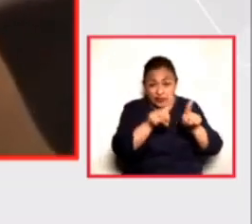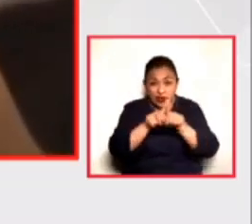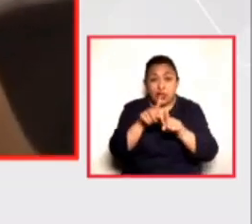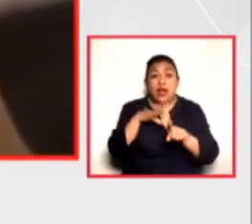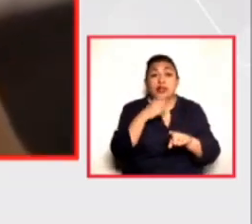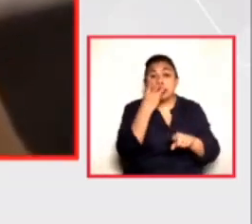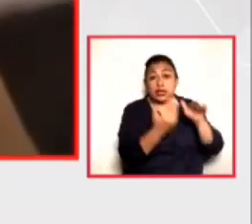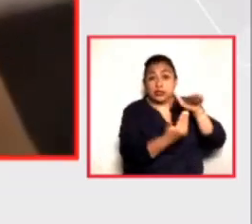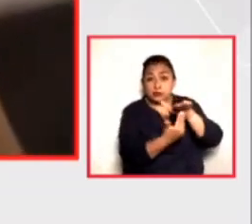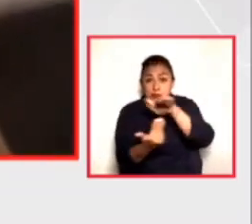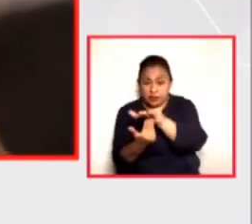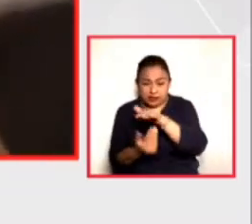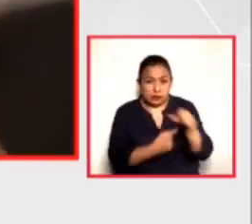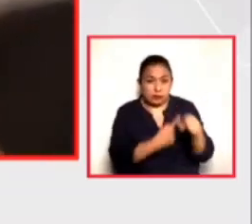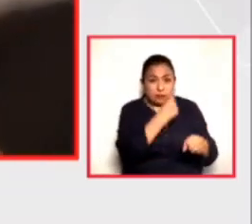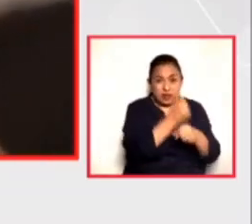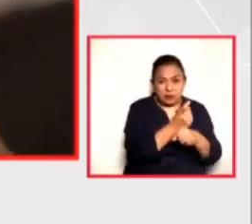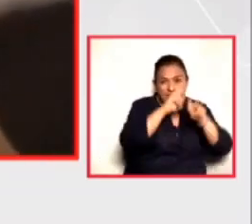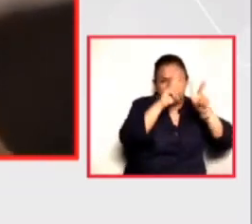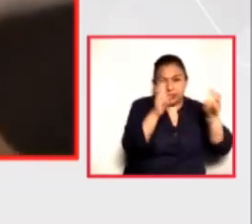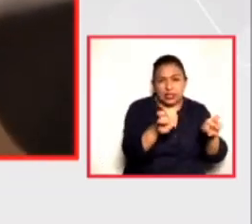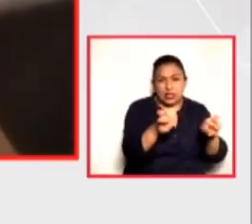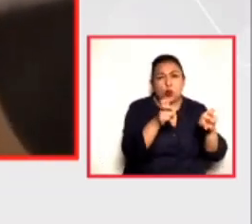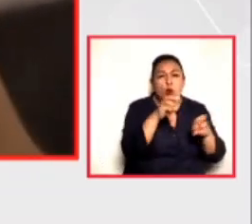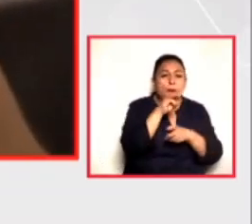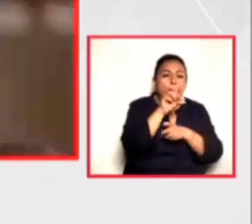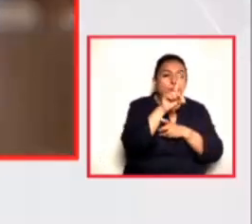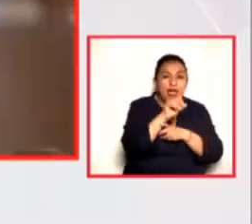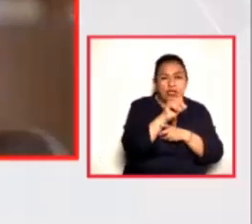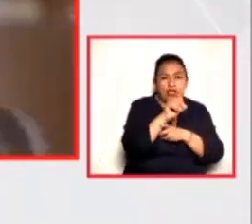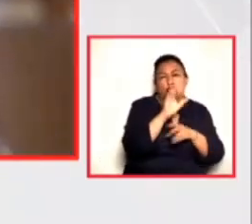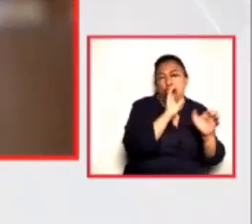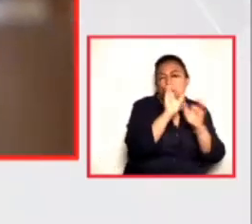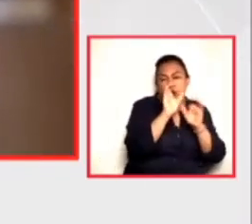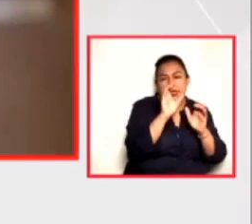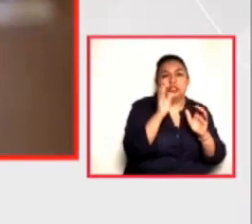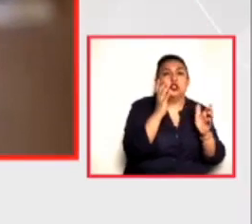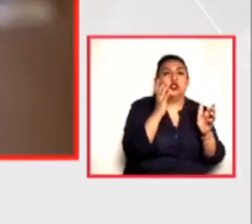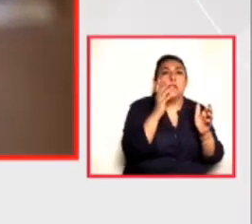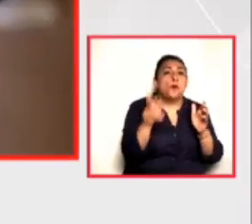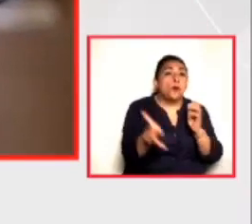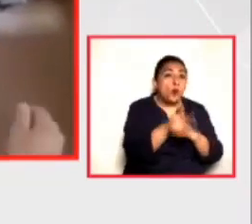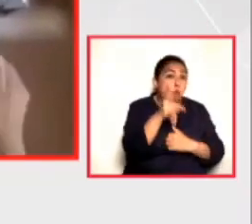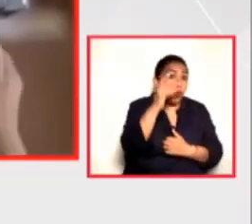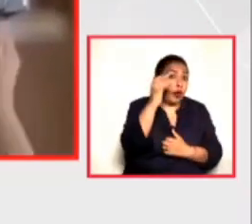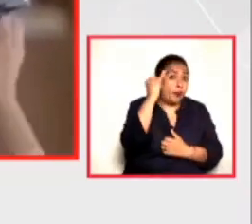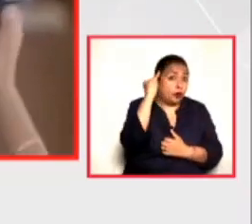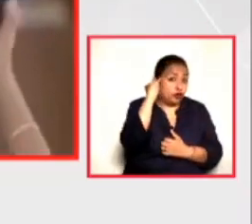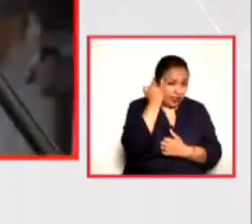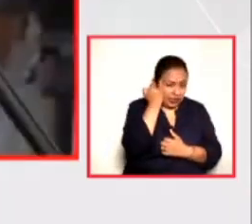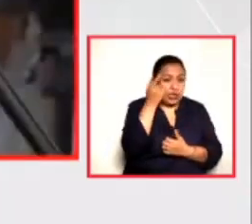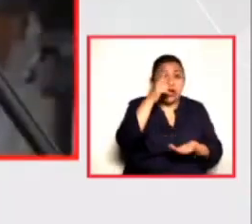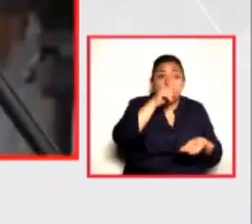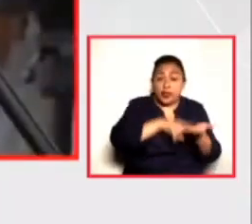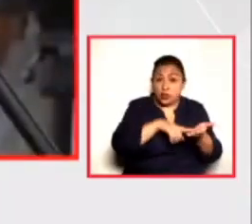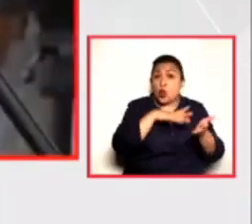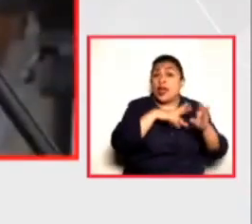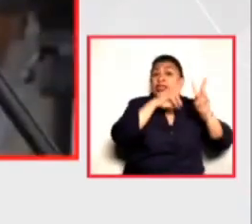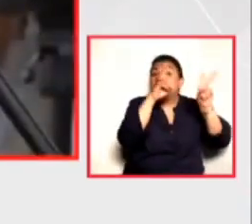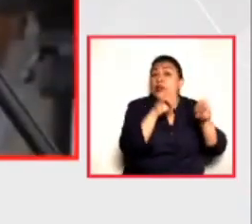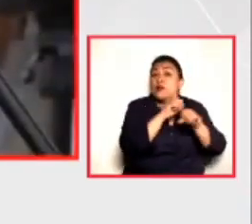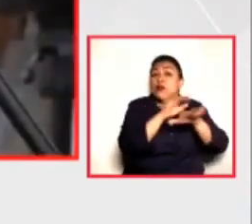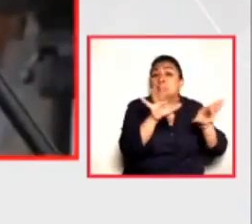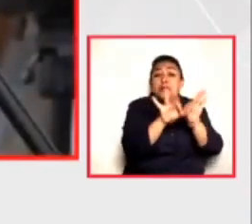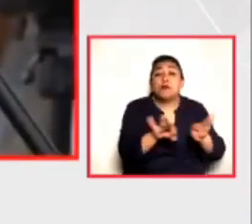ellas, titulada Medios Públicos, Comunicación y Pueblos Indígenas, se abordó la importancia de los medios comunitarios y el